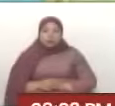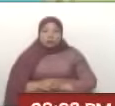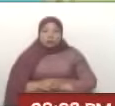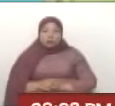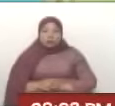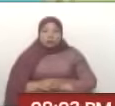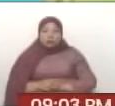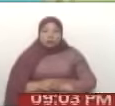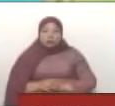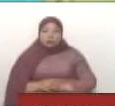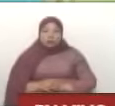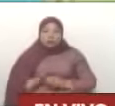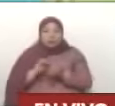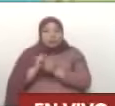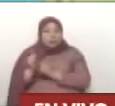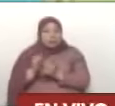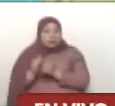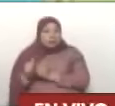para el deporte,